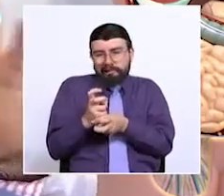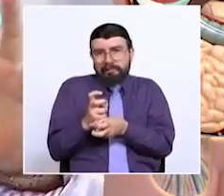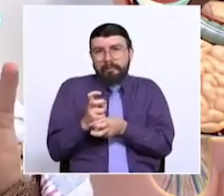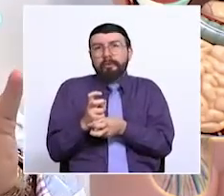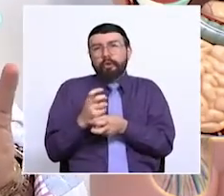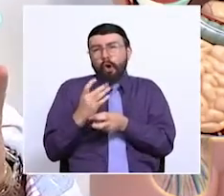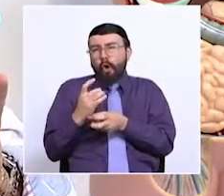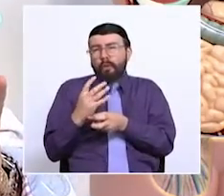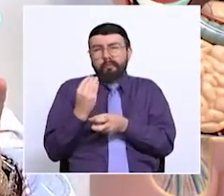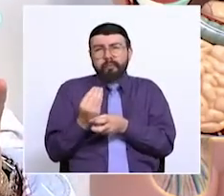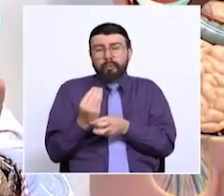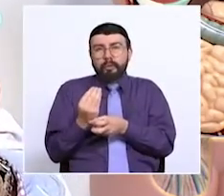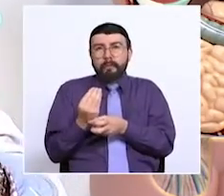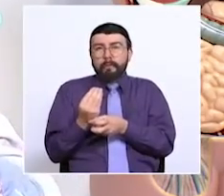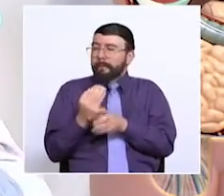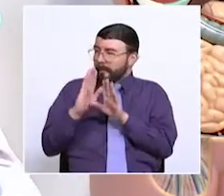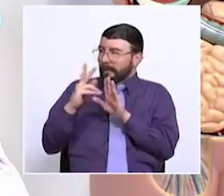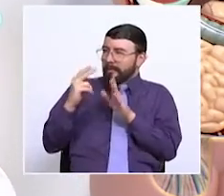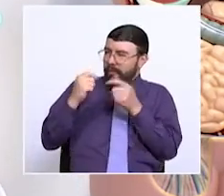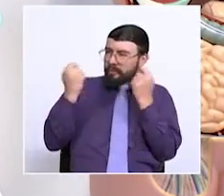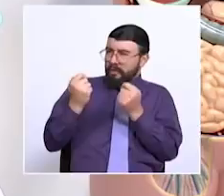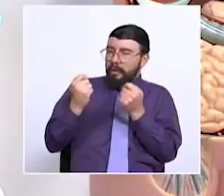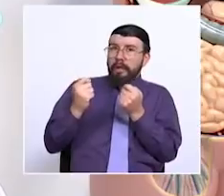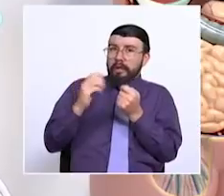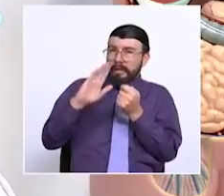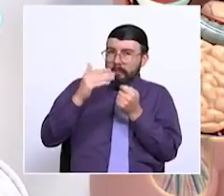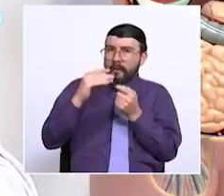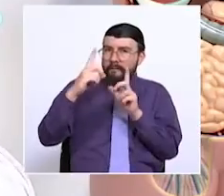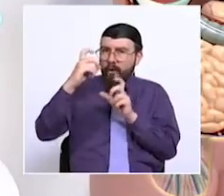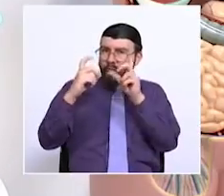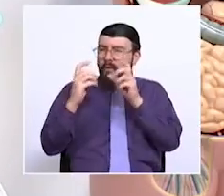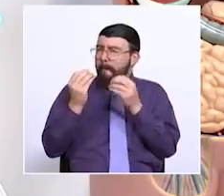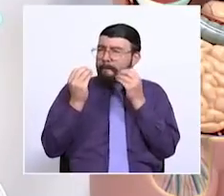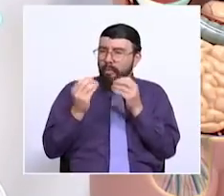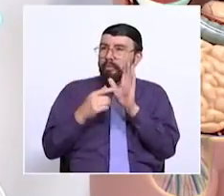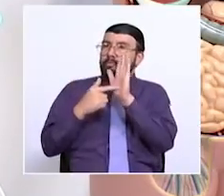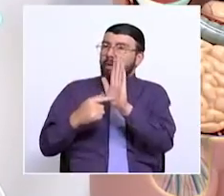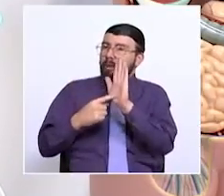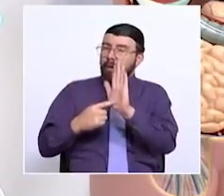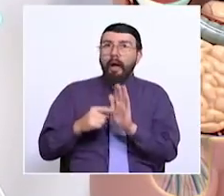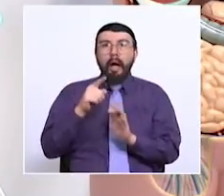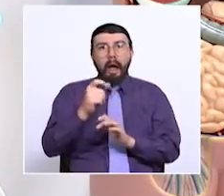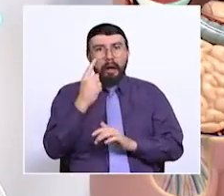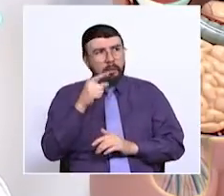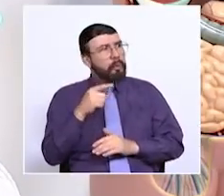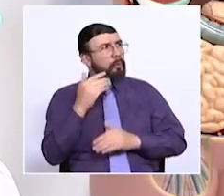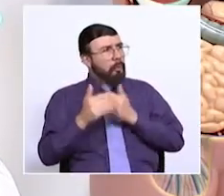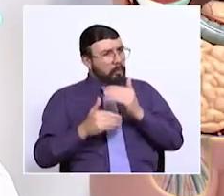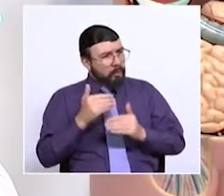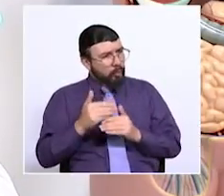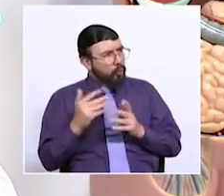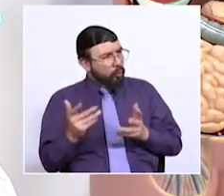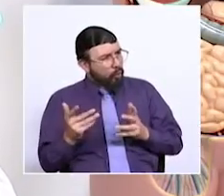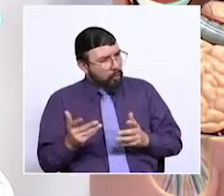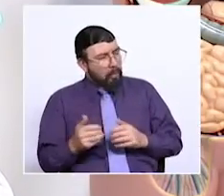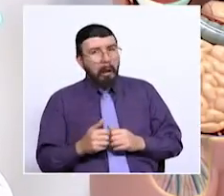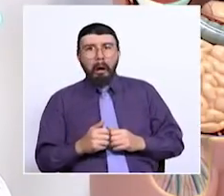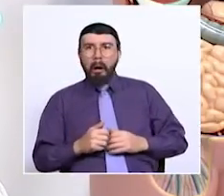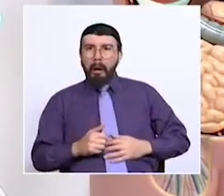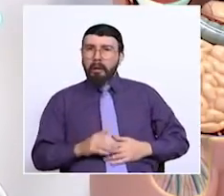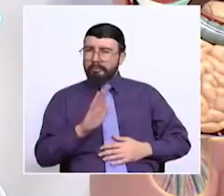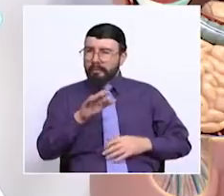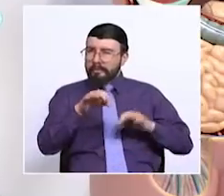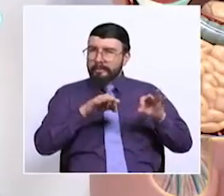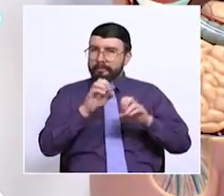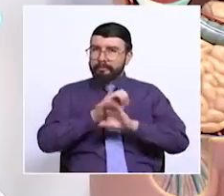tratar de mostrar todo esto con más imágenes para que ustedes puedan entender todo este proceso degenerativo y luego hablar de muchas